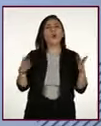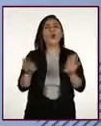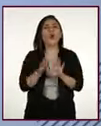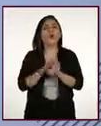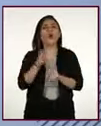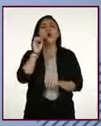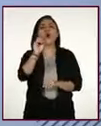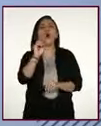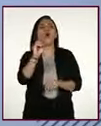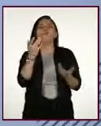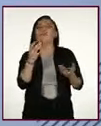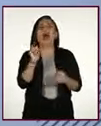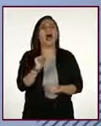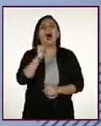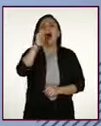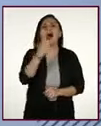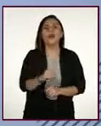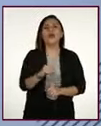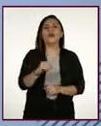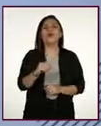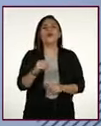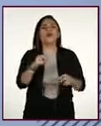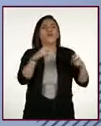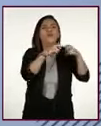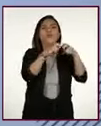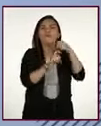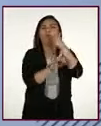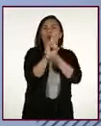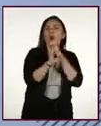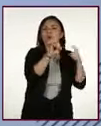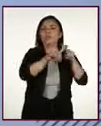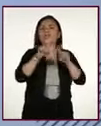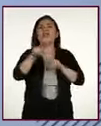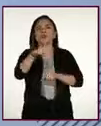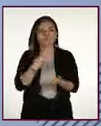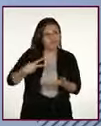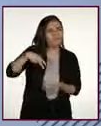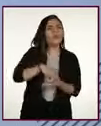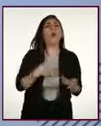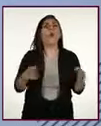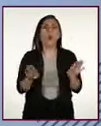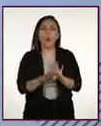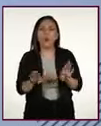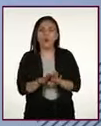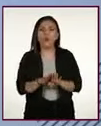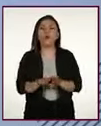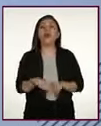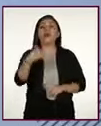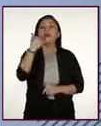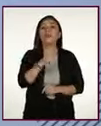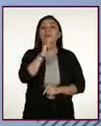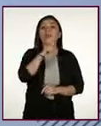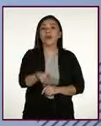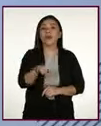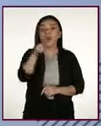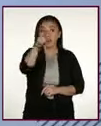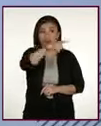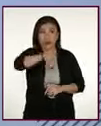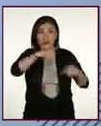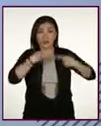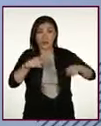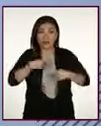o enfrentamos nuestros estresores y sobre todo cómo somos